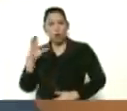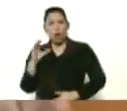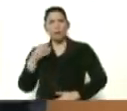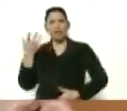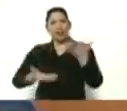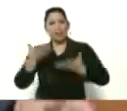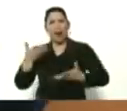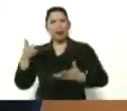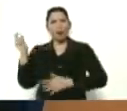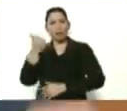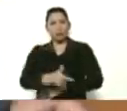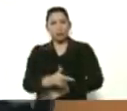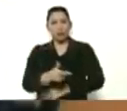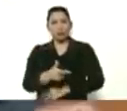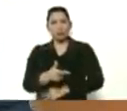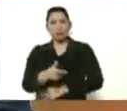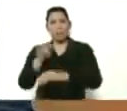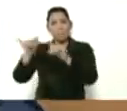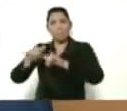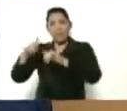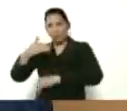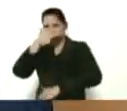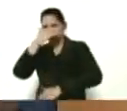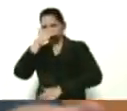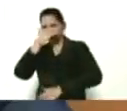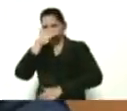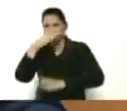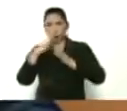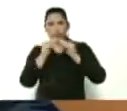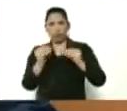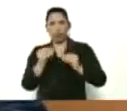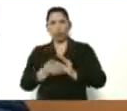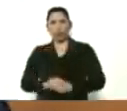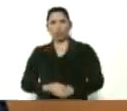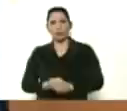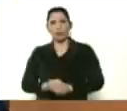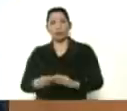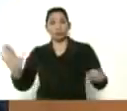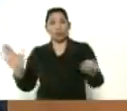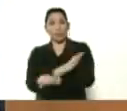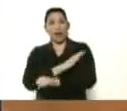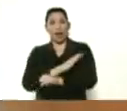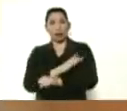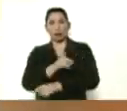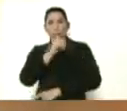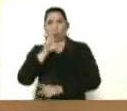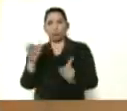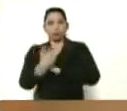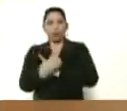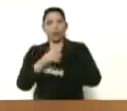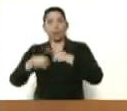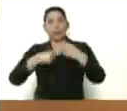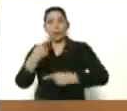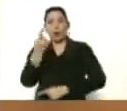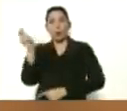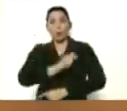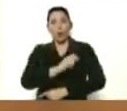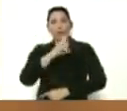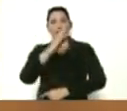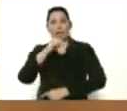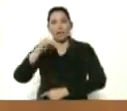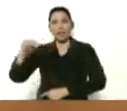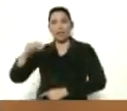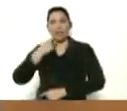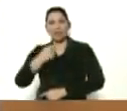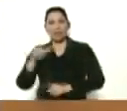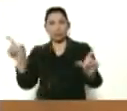autobuses para borrar pruebas habían sido los mismos guarimberos, todos los medios taparon eso. Un mes después salió CNN y The Washington Post